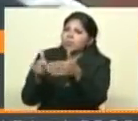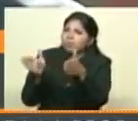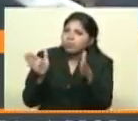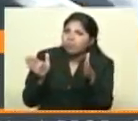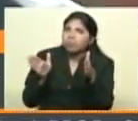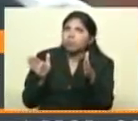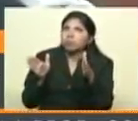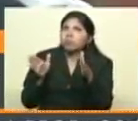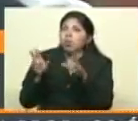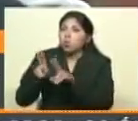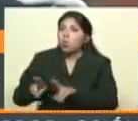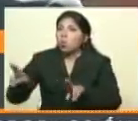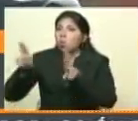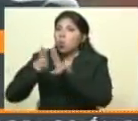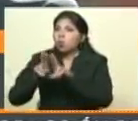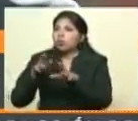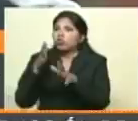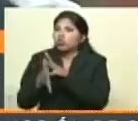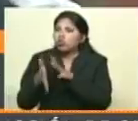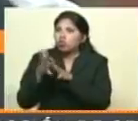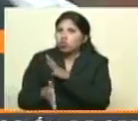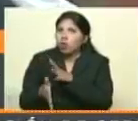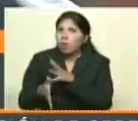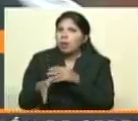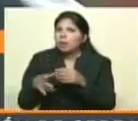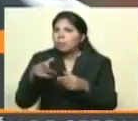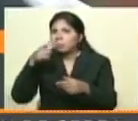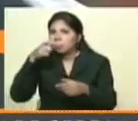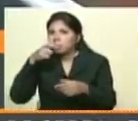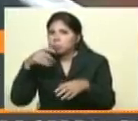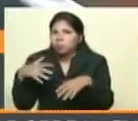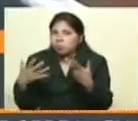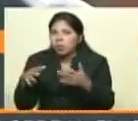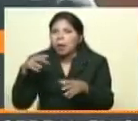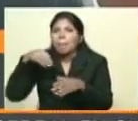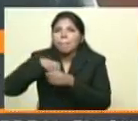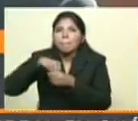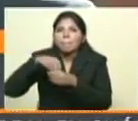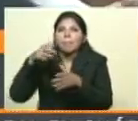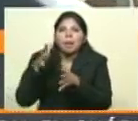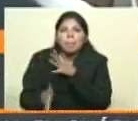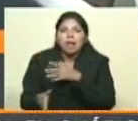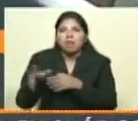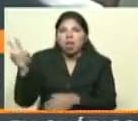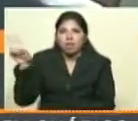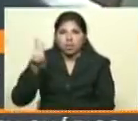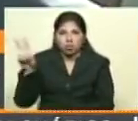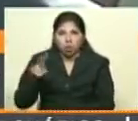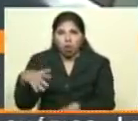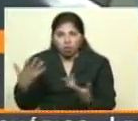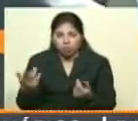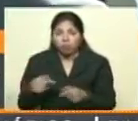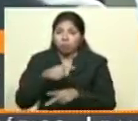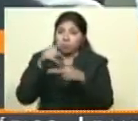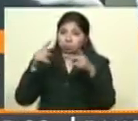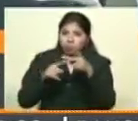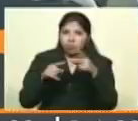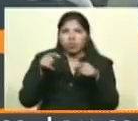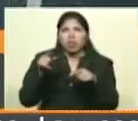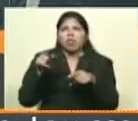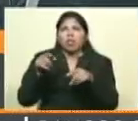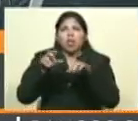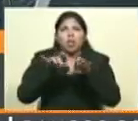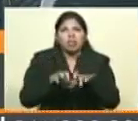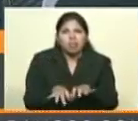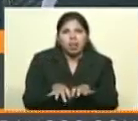internacional para verificar sobre el terreno lo que sucede en el país. ¿Qué opina usted al respecto? Y también quería saber sobre las Naciones Unidas recordó este jueves que no está en manos del